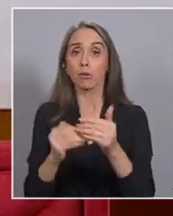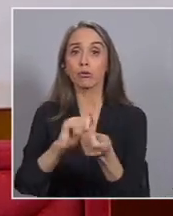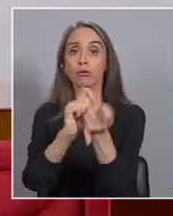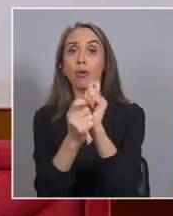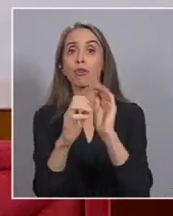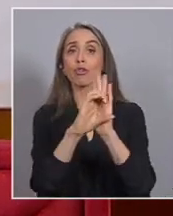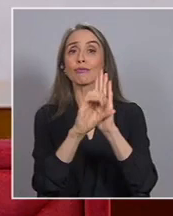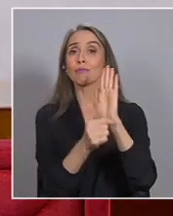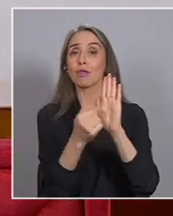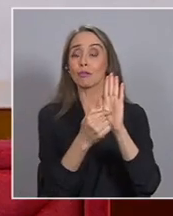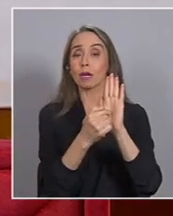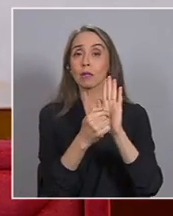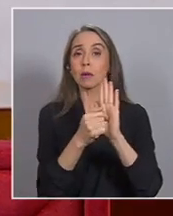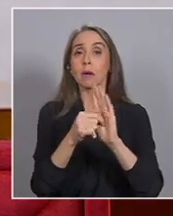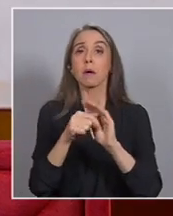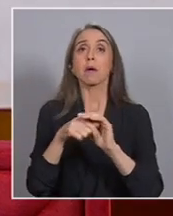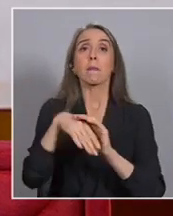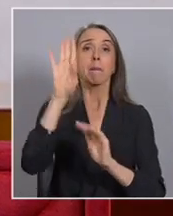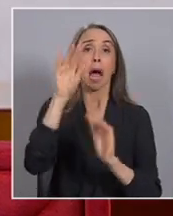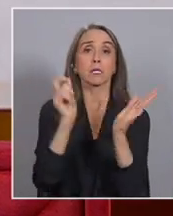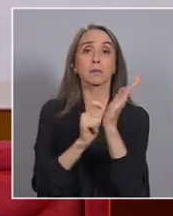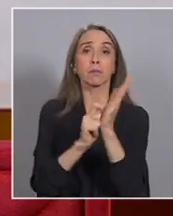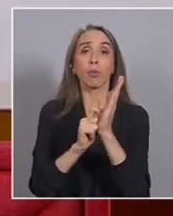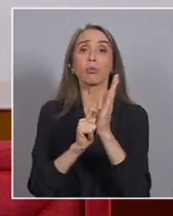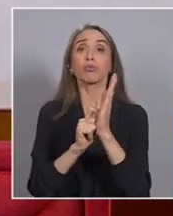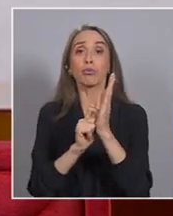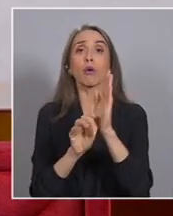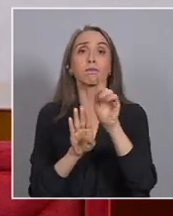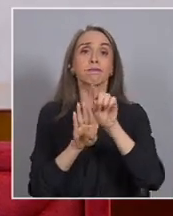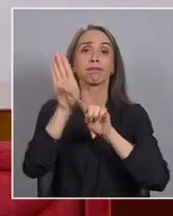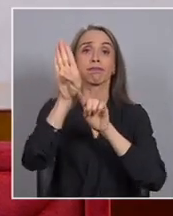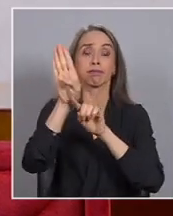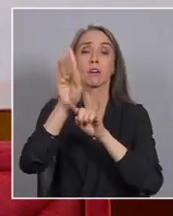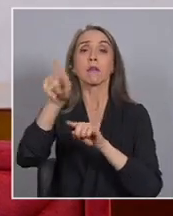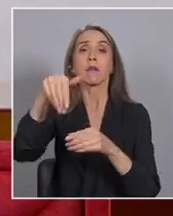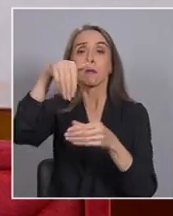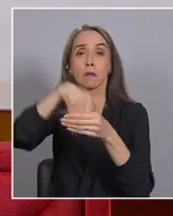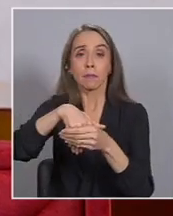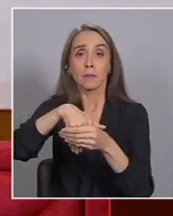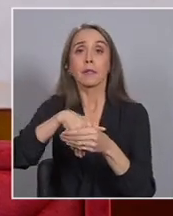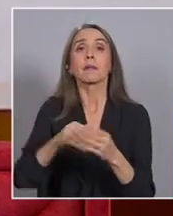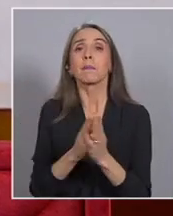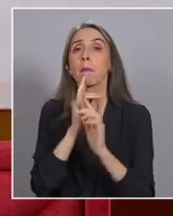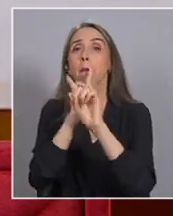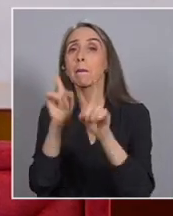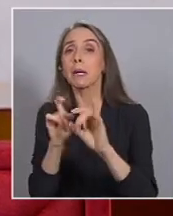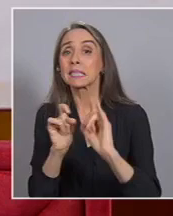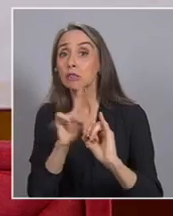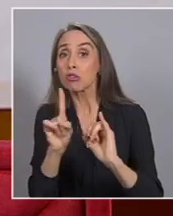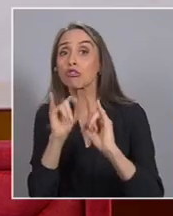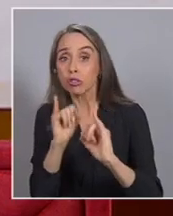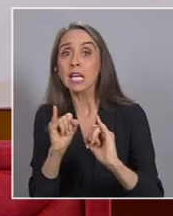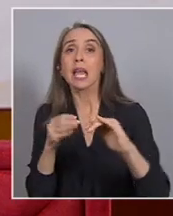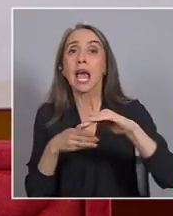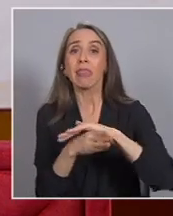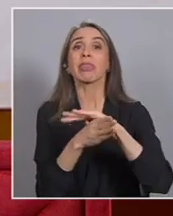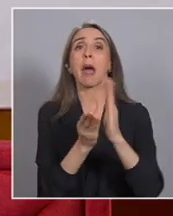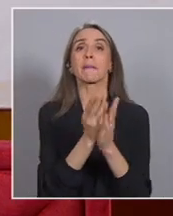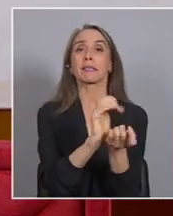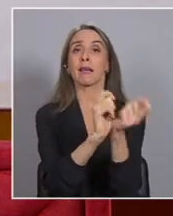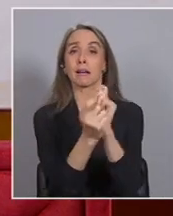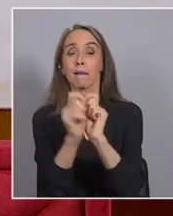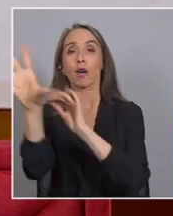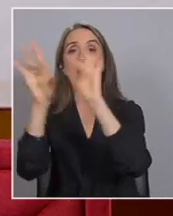que fue abrumadoramente ratificado por el plebiscito de entrada. Elegimos para ello a